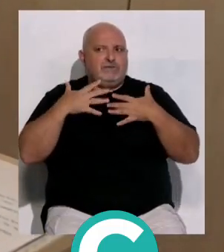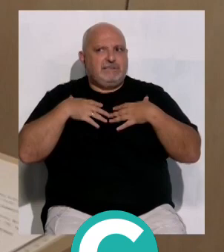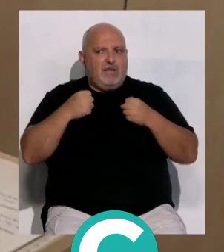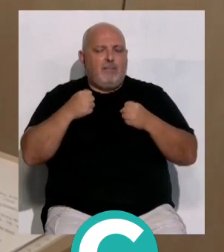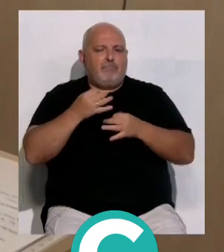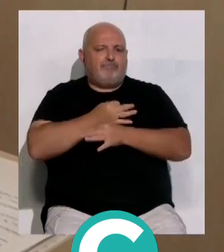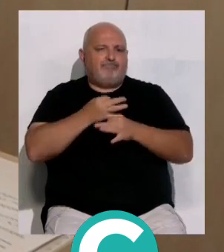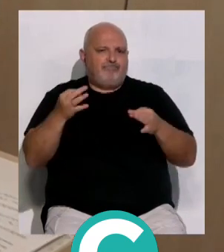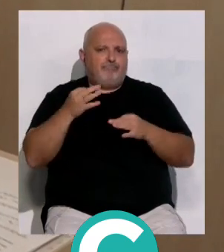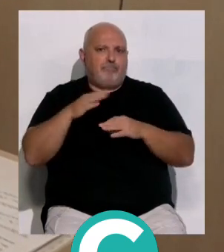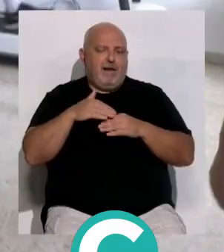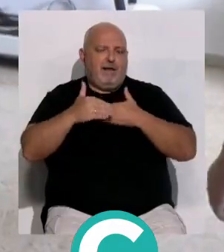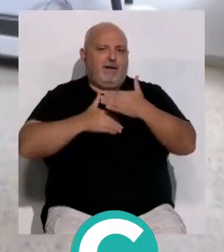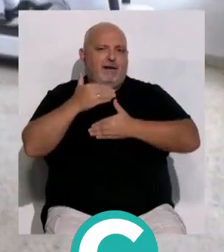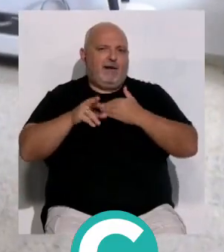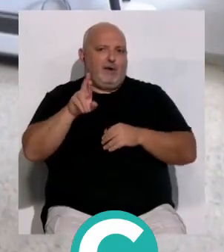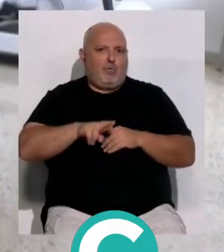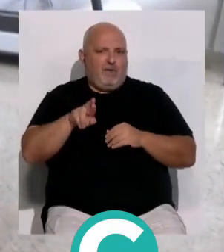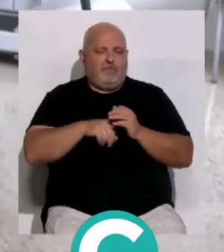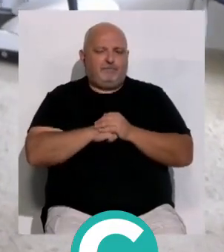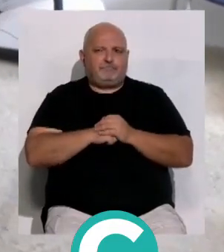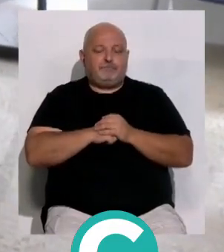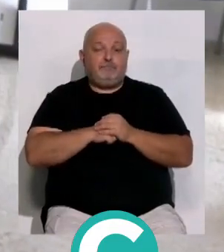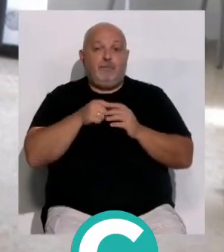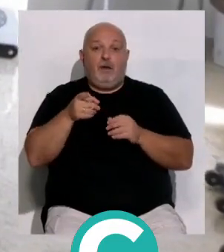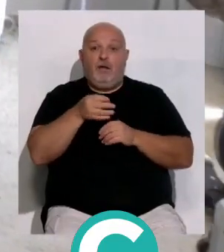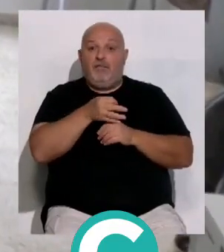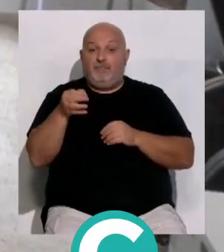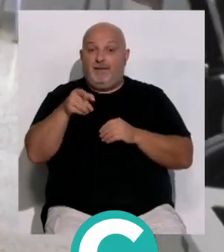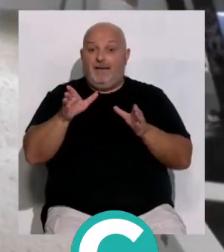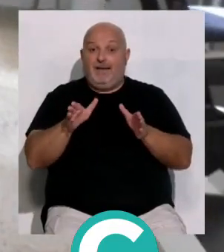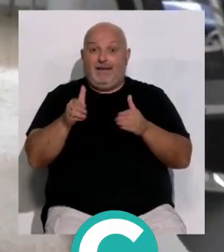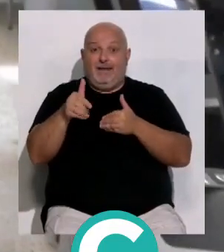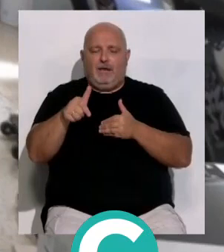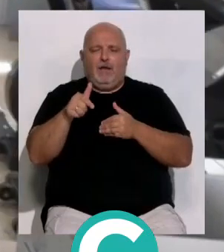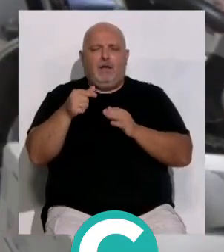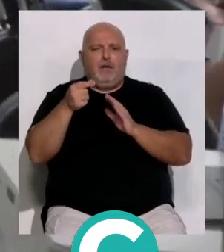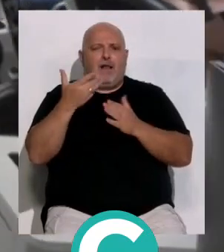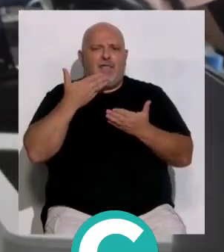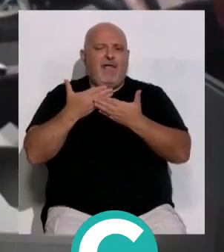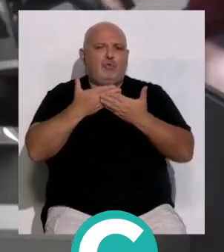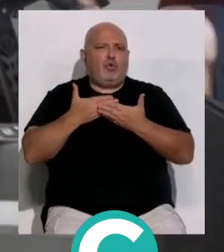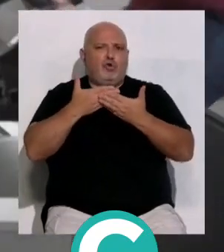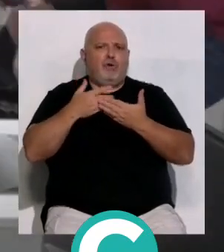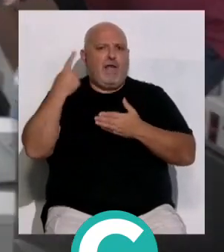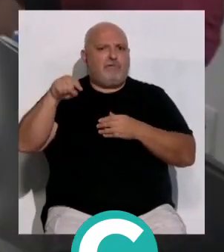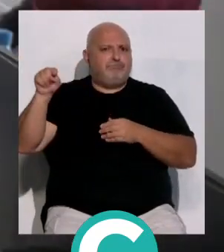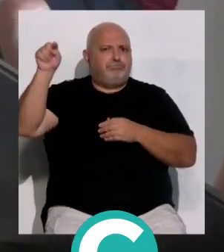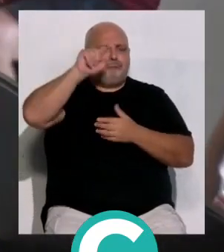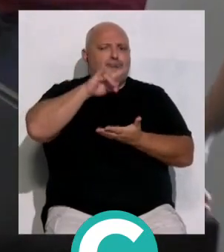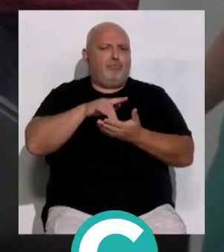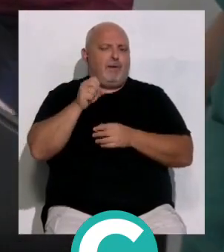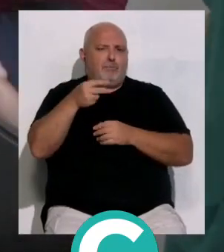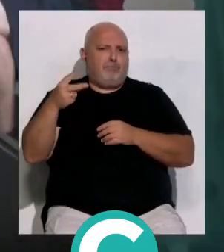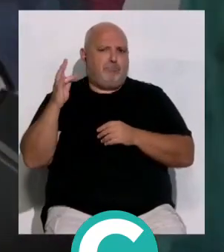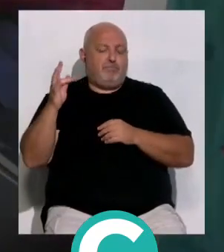más efectivo posible para su recuperación. La eficacia de esta unidad de rehabilitación está medida por estudios clínicos. Se